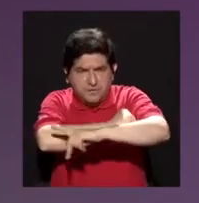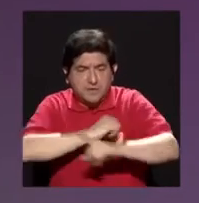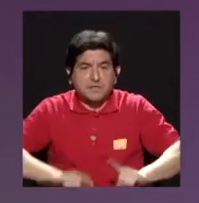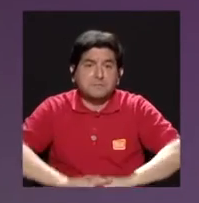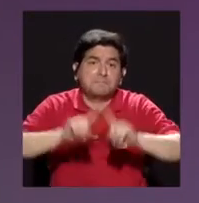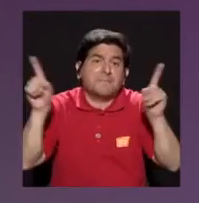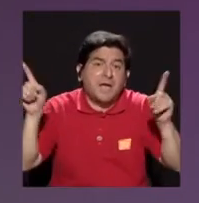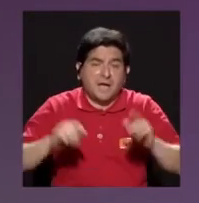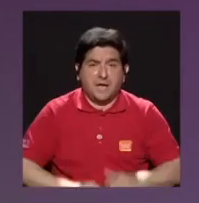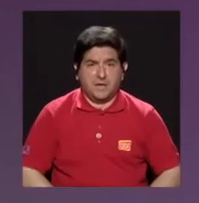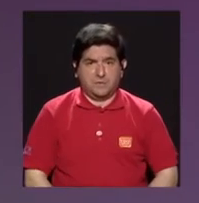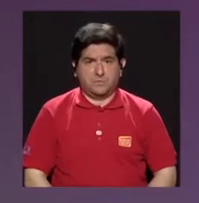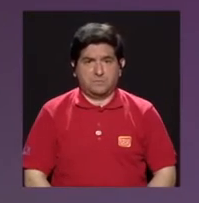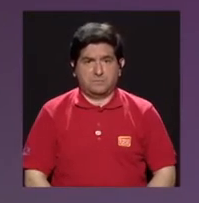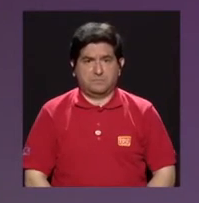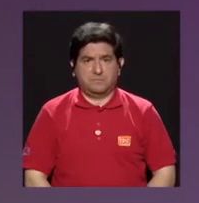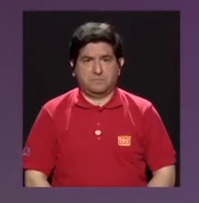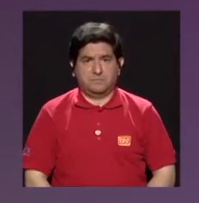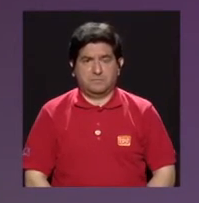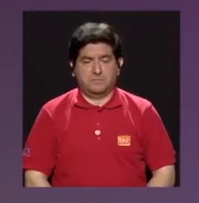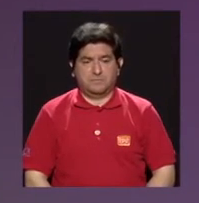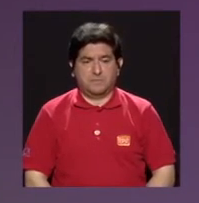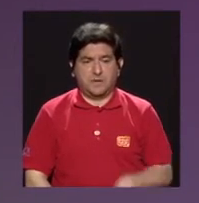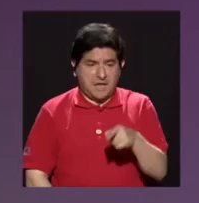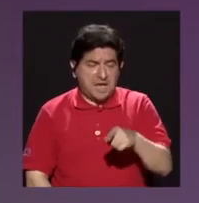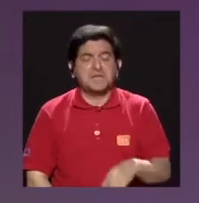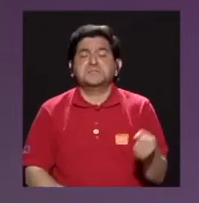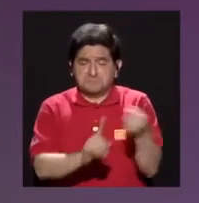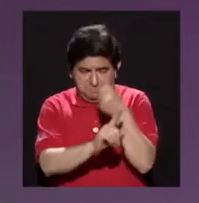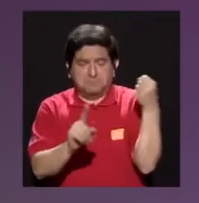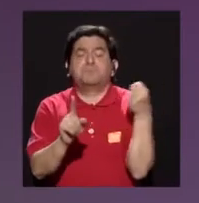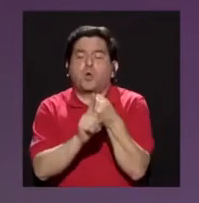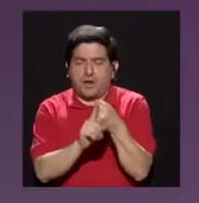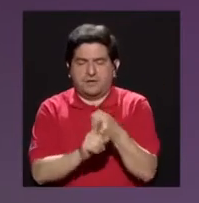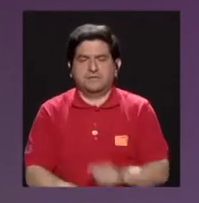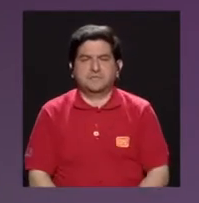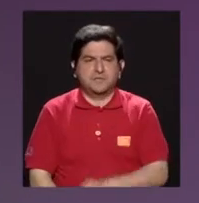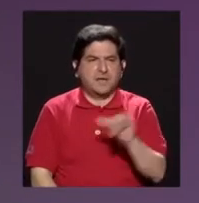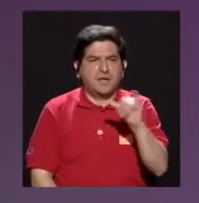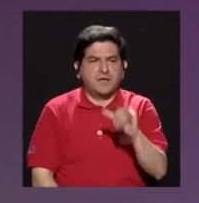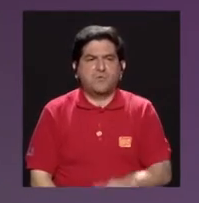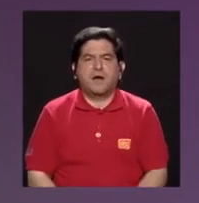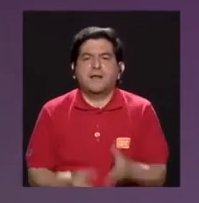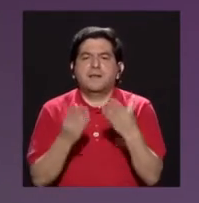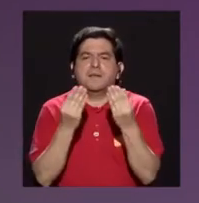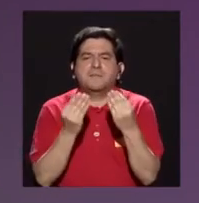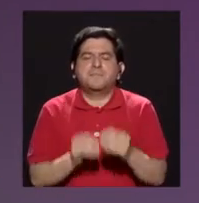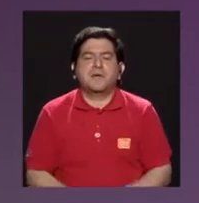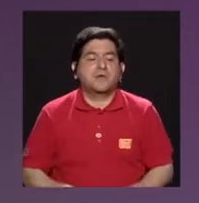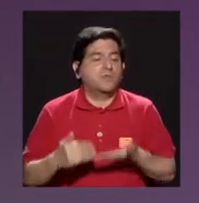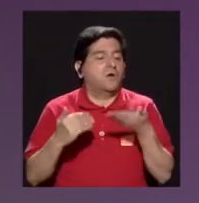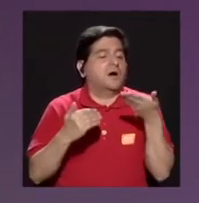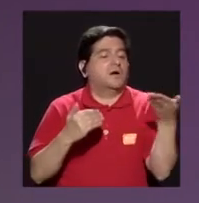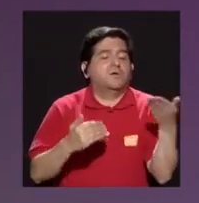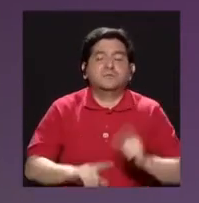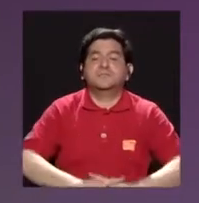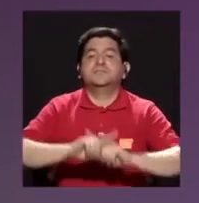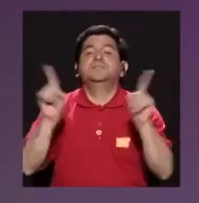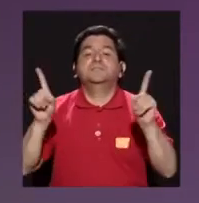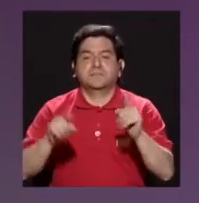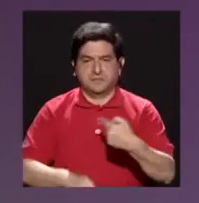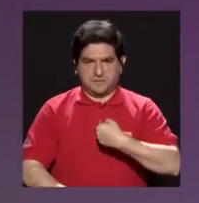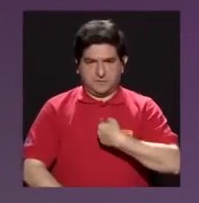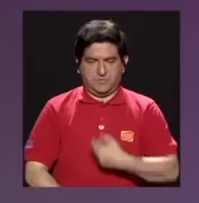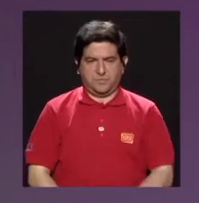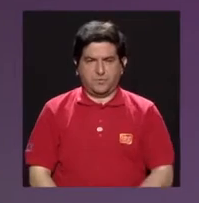básicamente es en definitiva una expresión de violencia, pero parte también del temor a lo diferente, me parece. Y en este caso